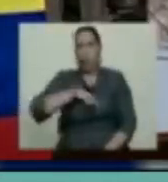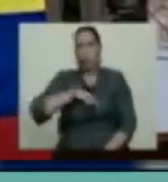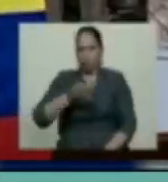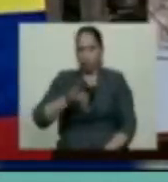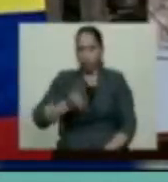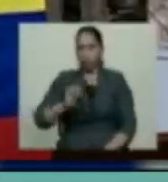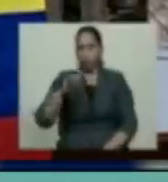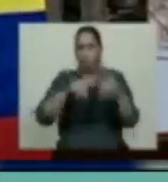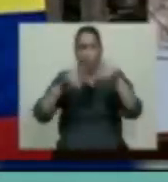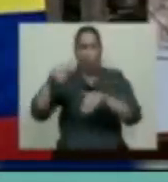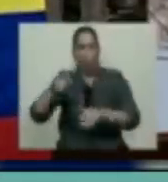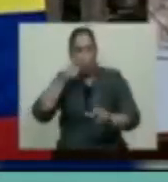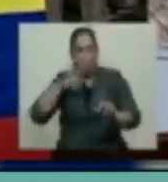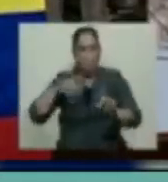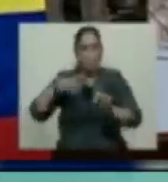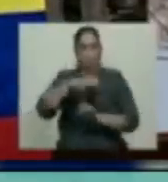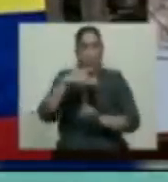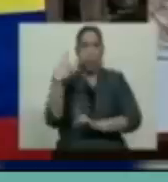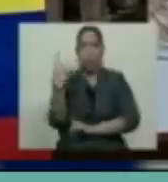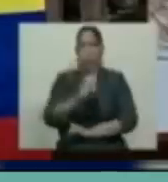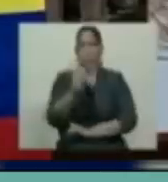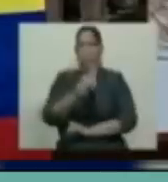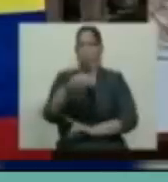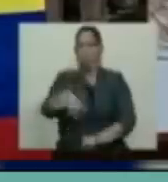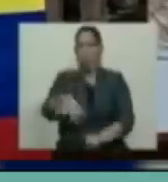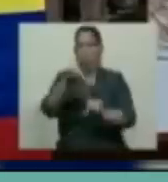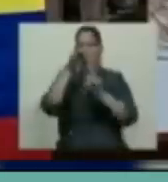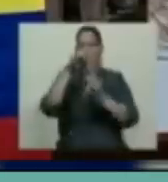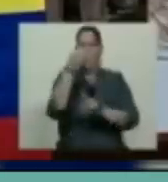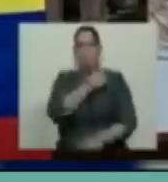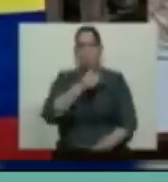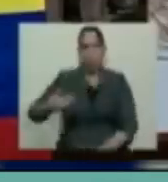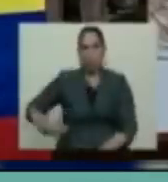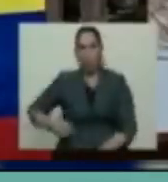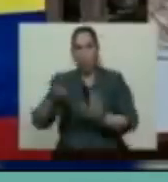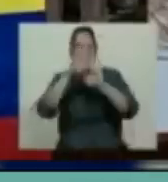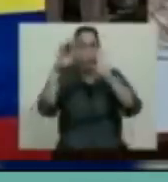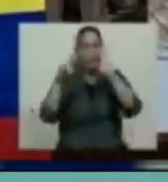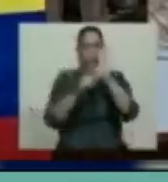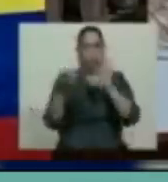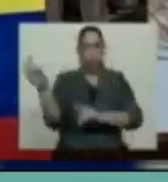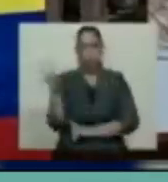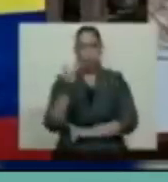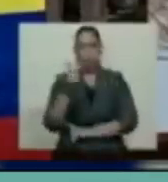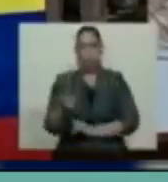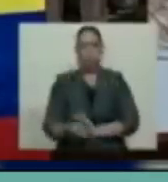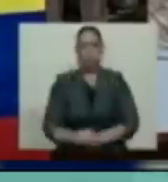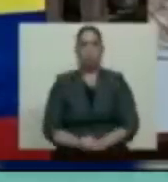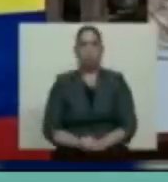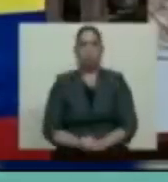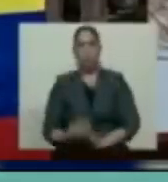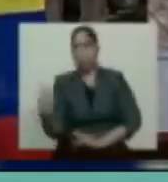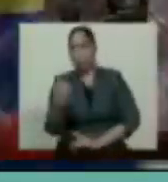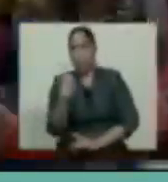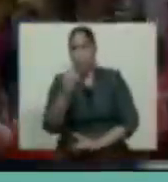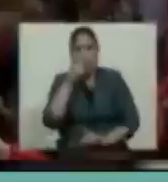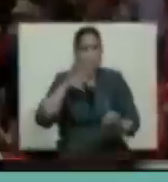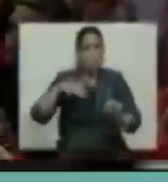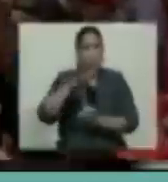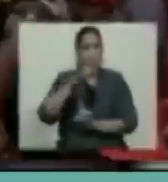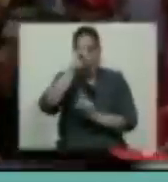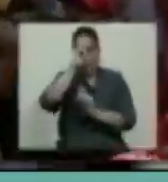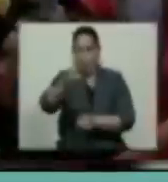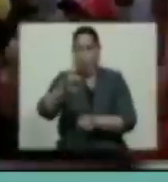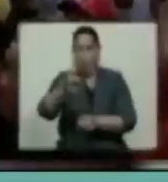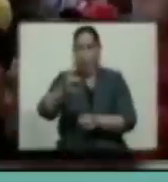es la relación entre Trump y Venezuela, Trump y Maduro? Bueno, Trump y Maduro obviamente que no se quieren para